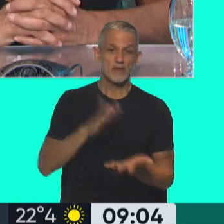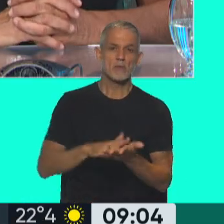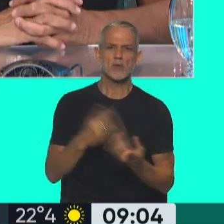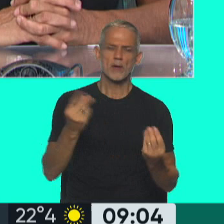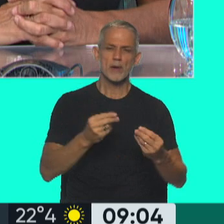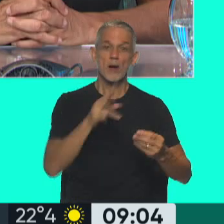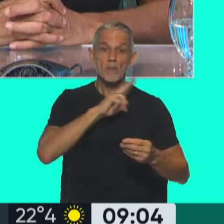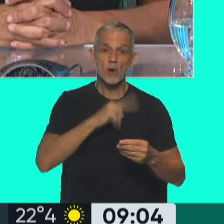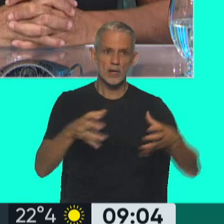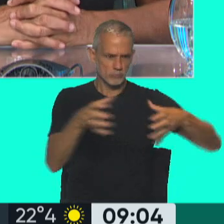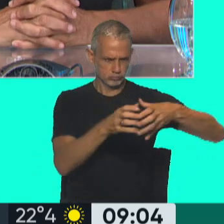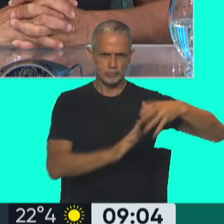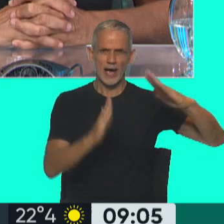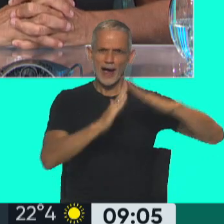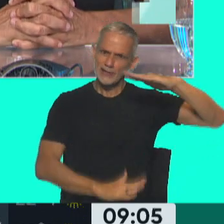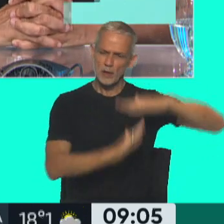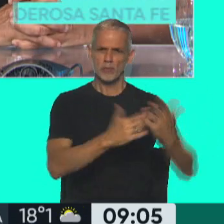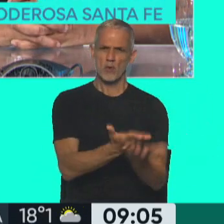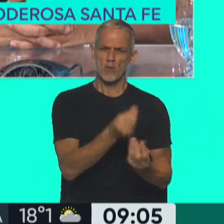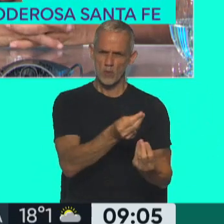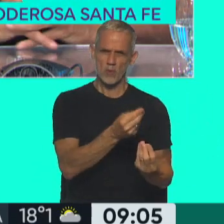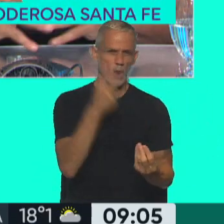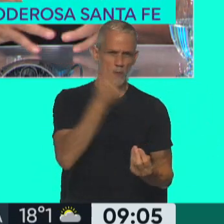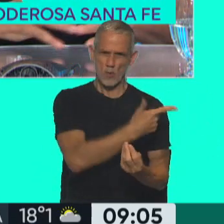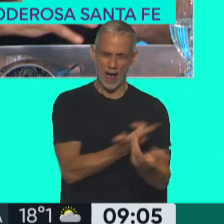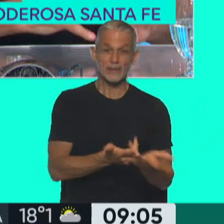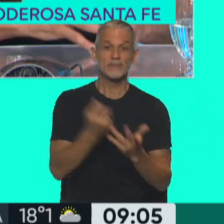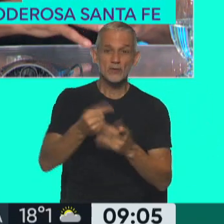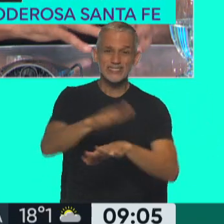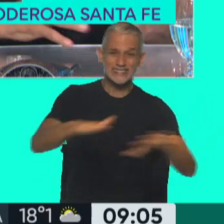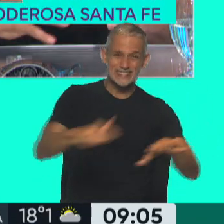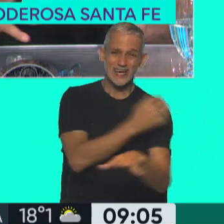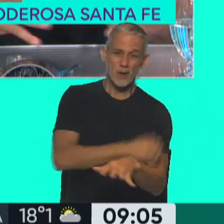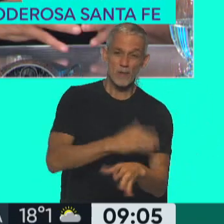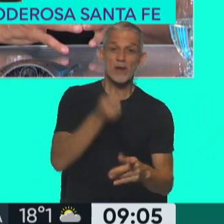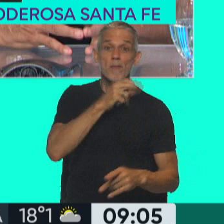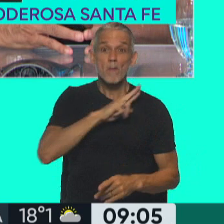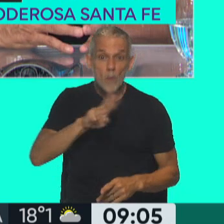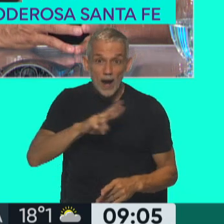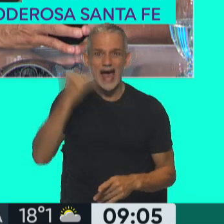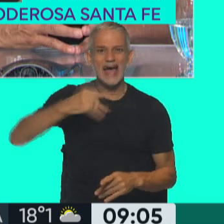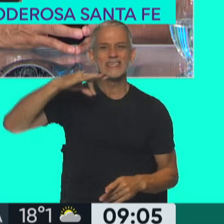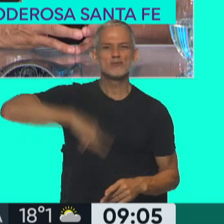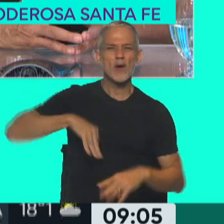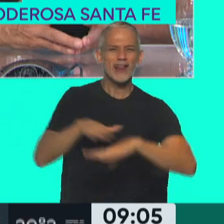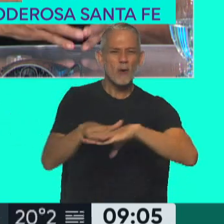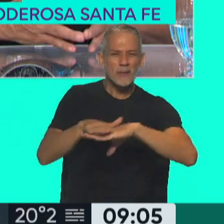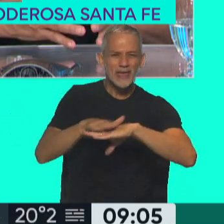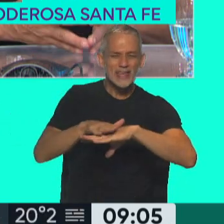de hogar, hablamos también de índices de pobreza en la niñez, por ejemplo. O sea que si esas mujeres fueran reconocidas por un salario mínimo vital y